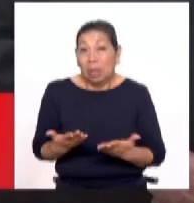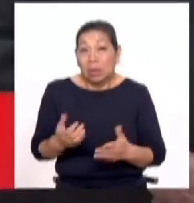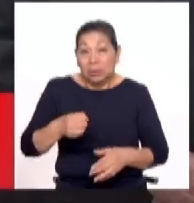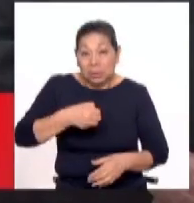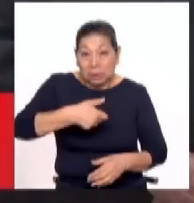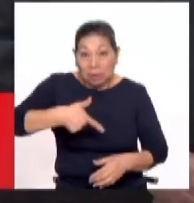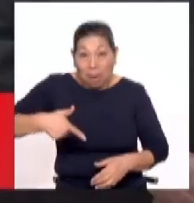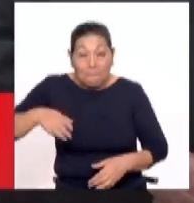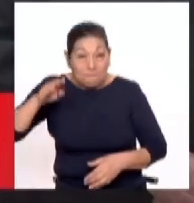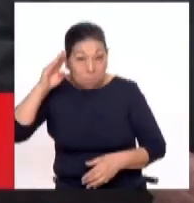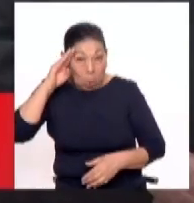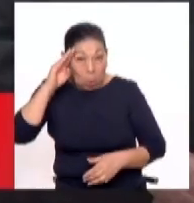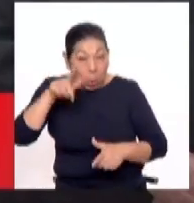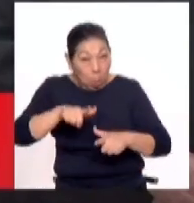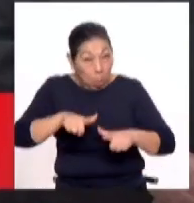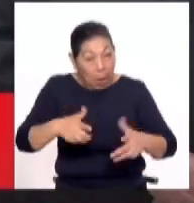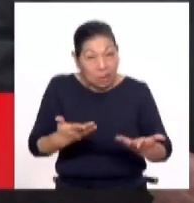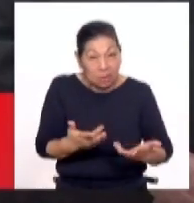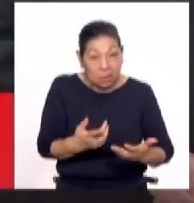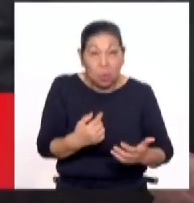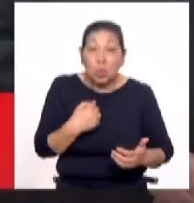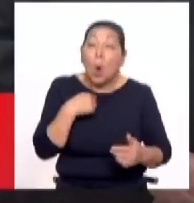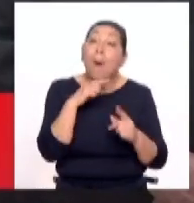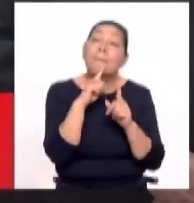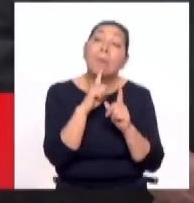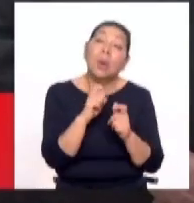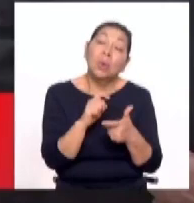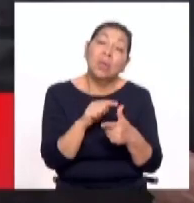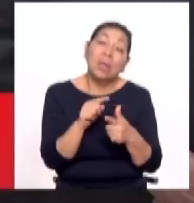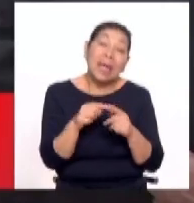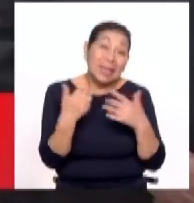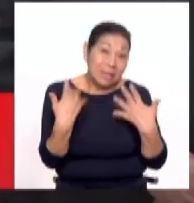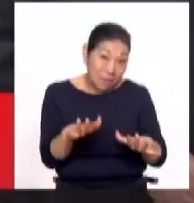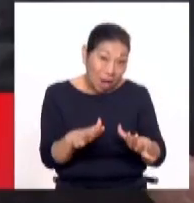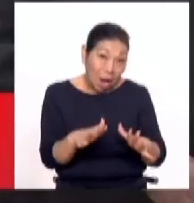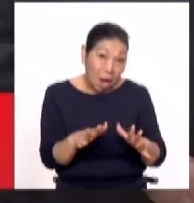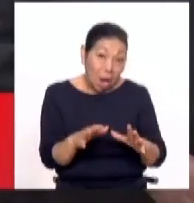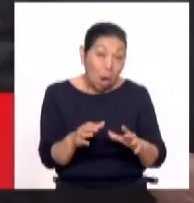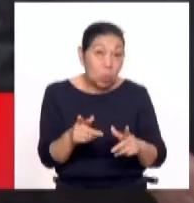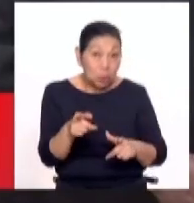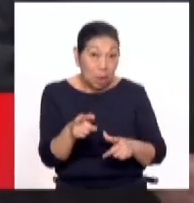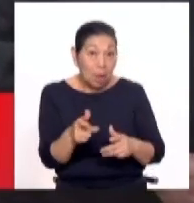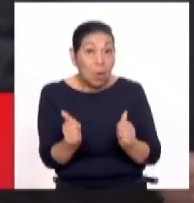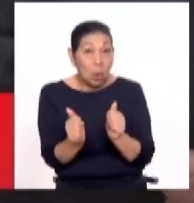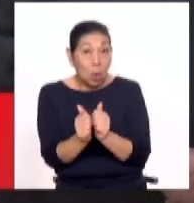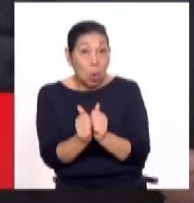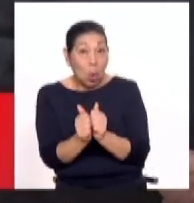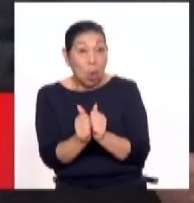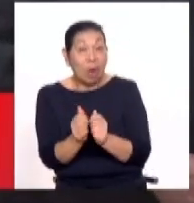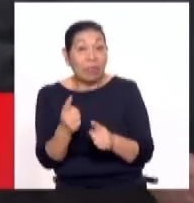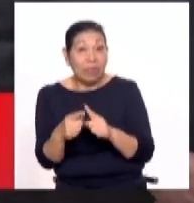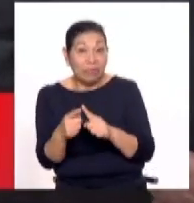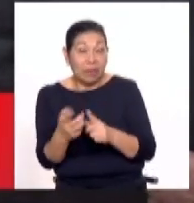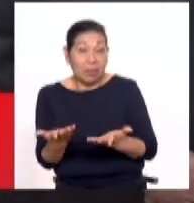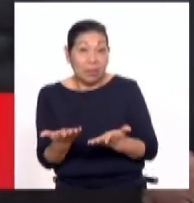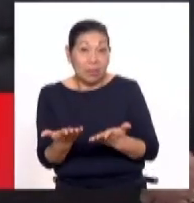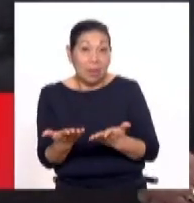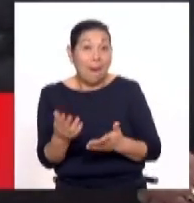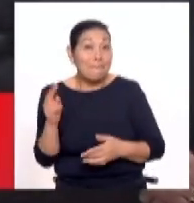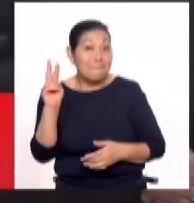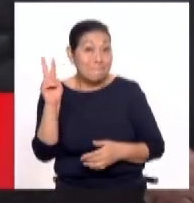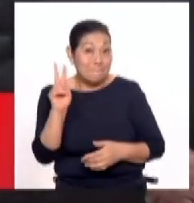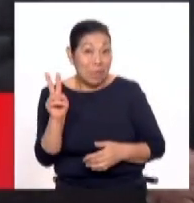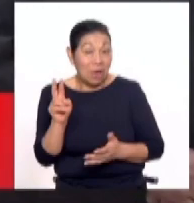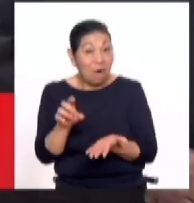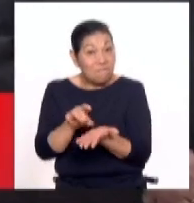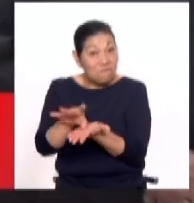inteligencia policial en esas zonas. Y mi segunda pregunta nada más, quería saber si ya se pudo comunicar con las instituciones de Venezuela para